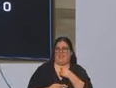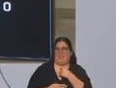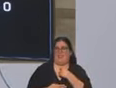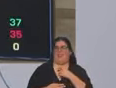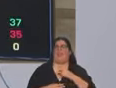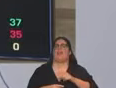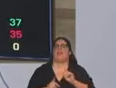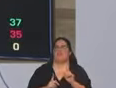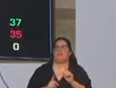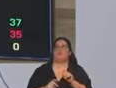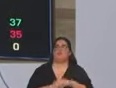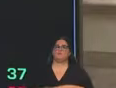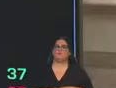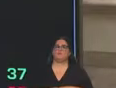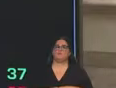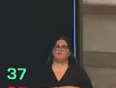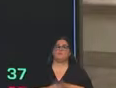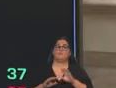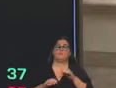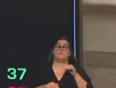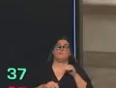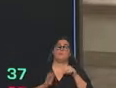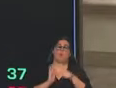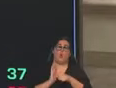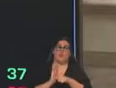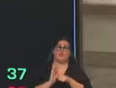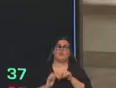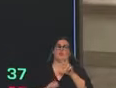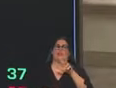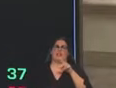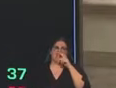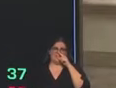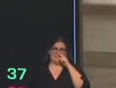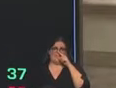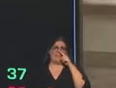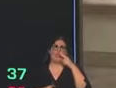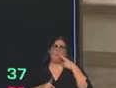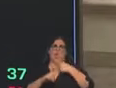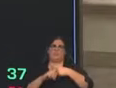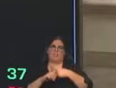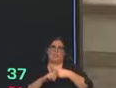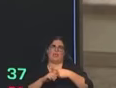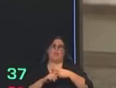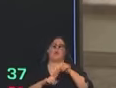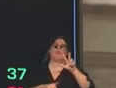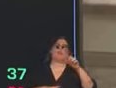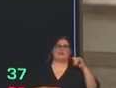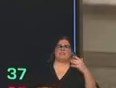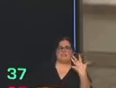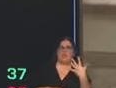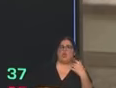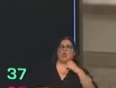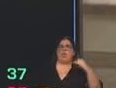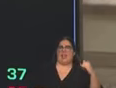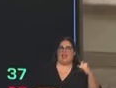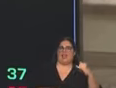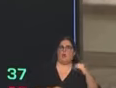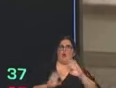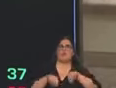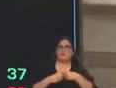que se haga una votación por títulos 37 votos afirmativos 35 negativos